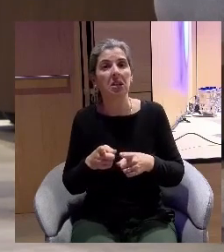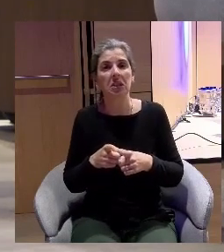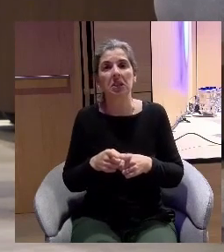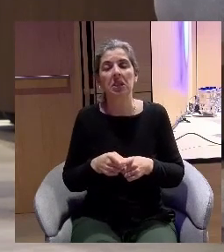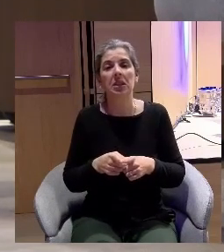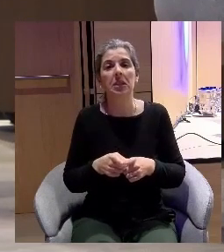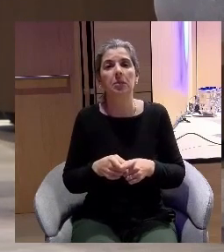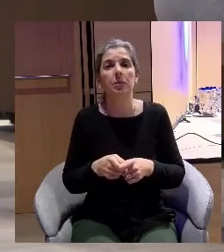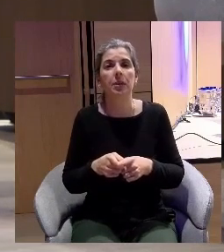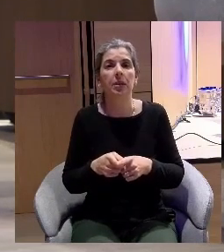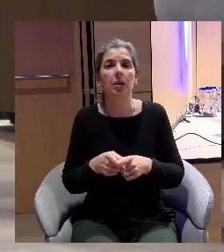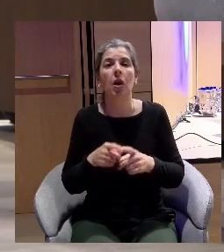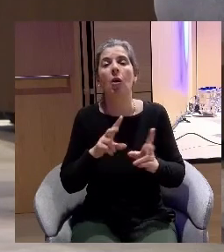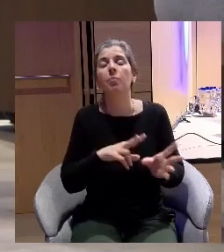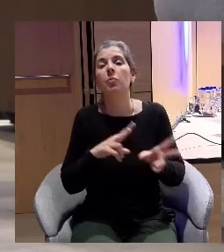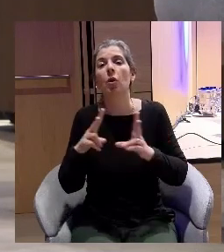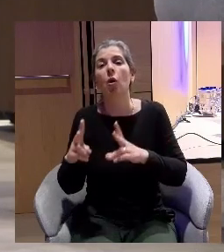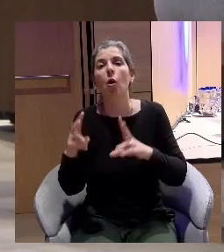otra